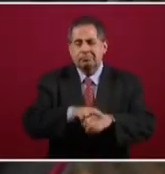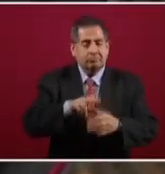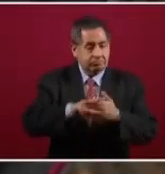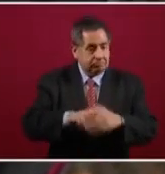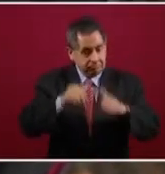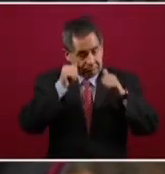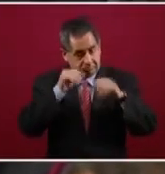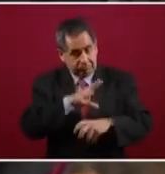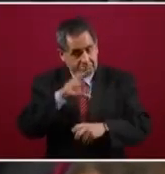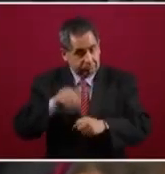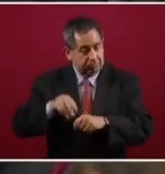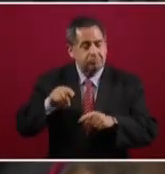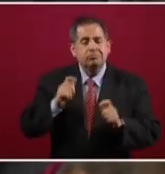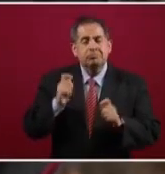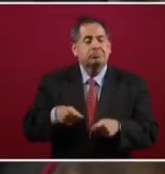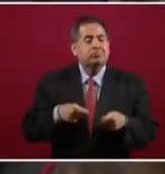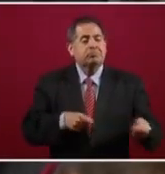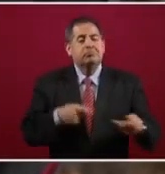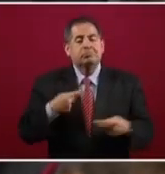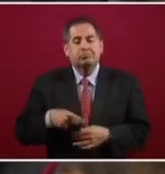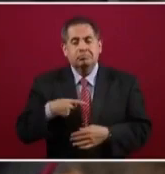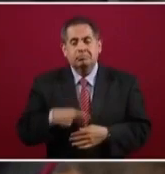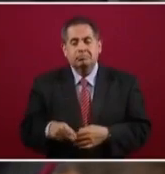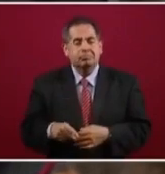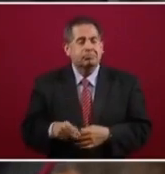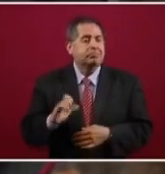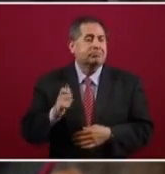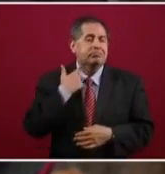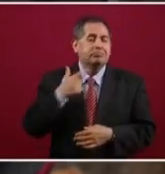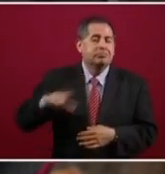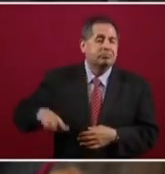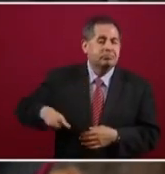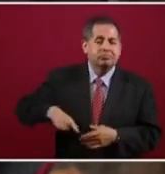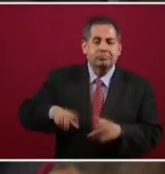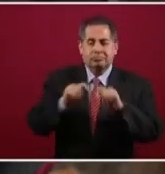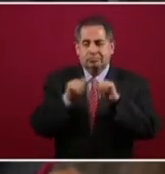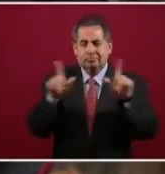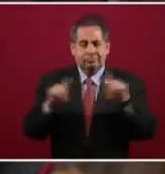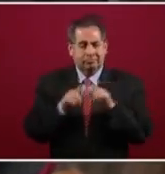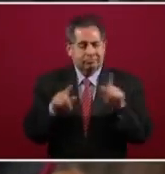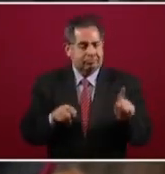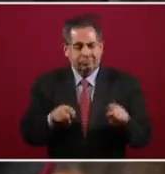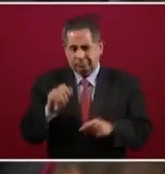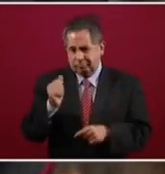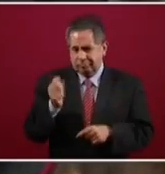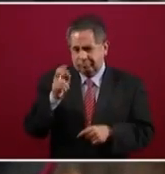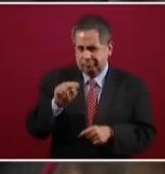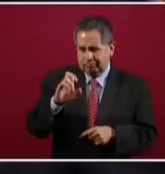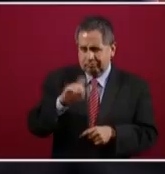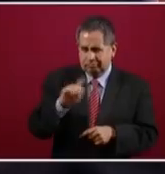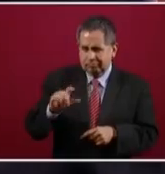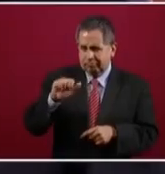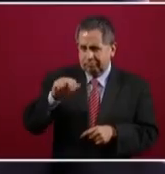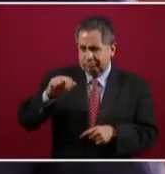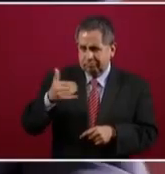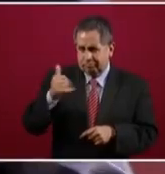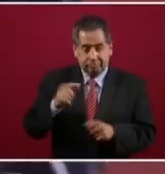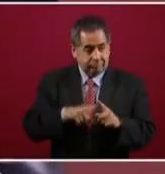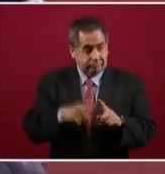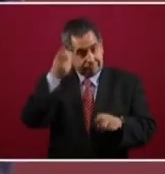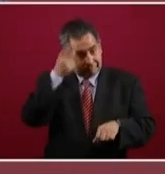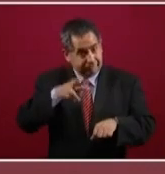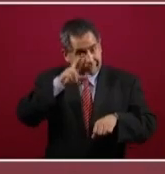atención integral a la frontera sur a la gente del exgobernador de Tlaxcala, Sánchez Anaya. La